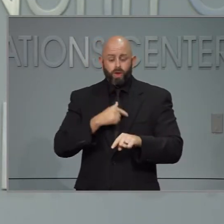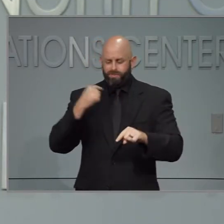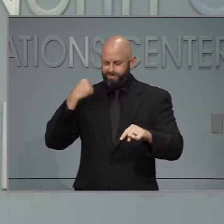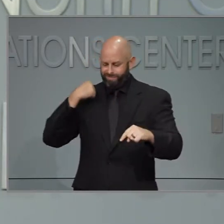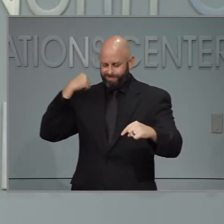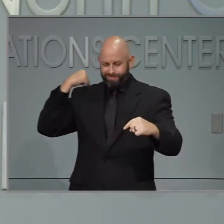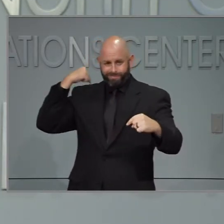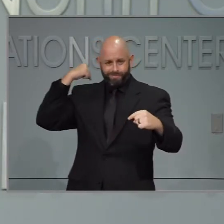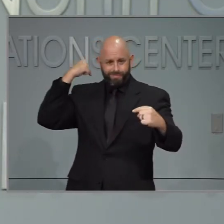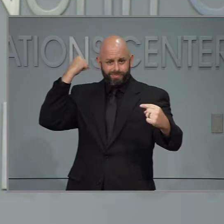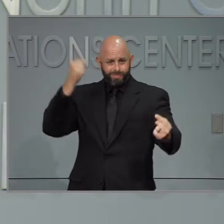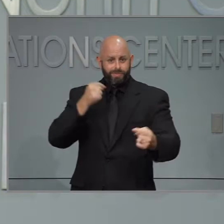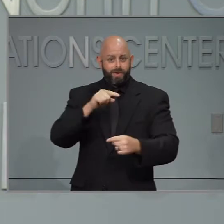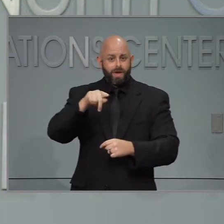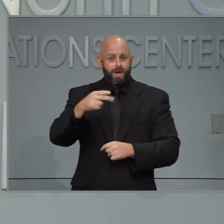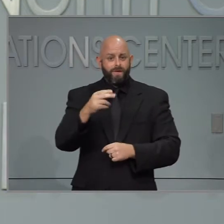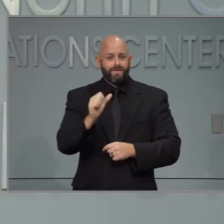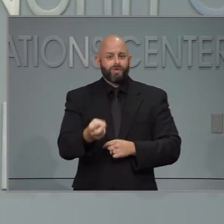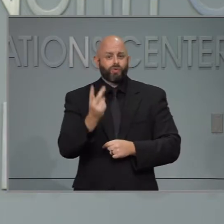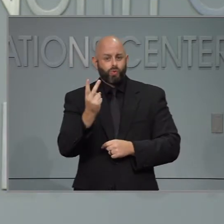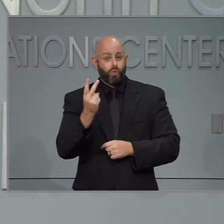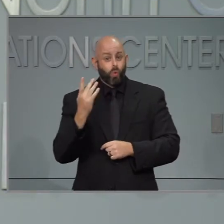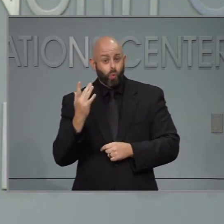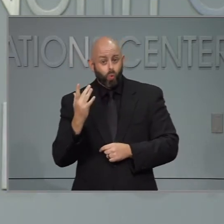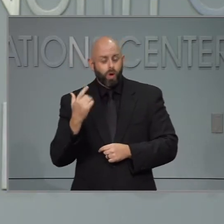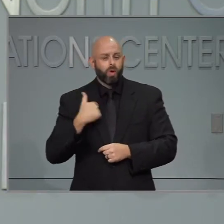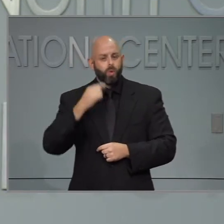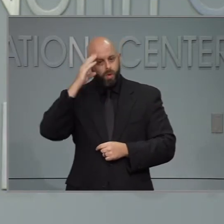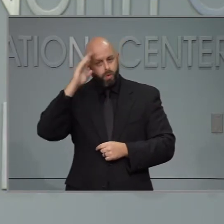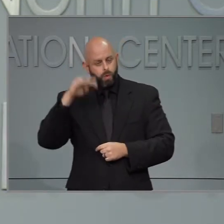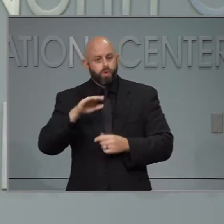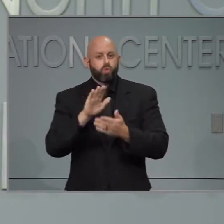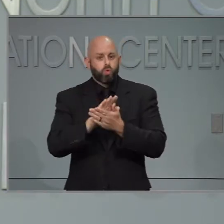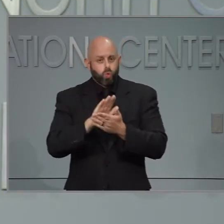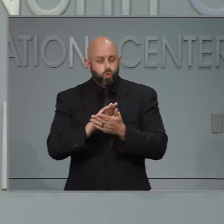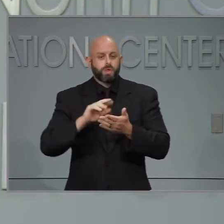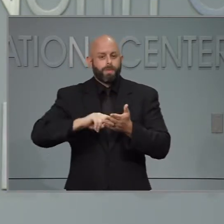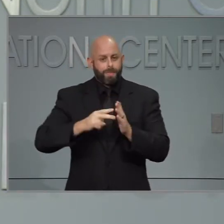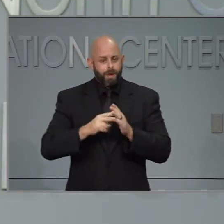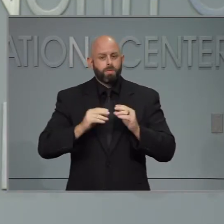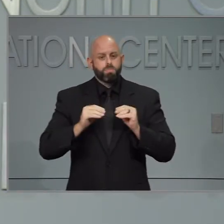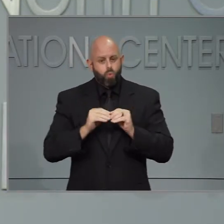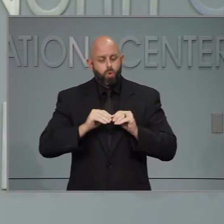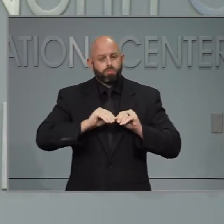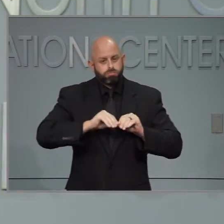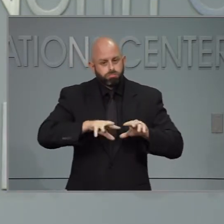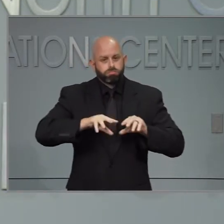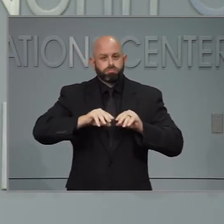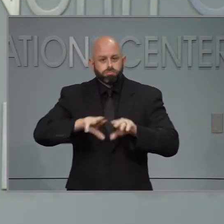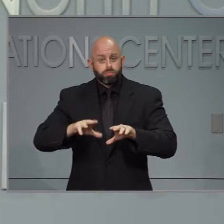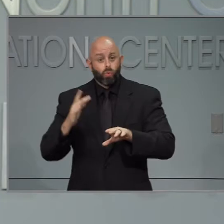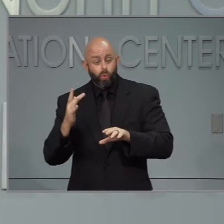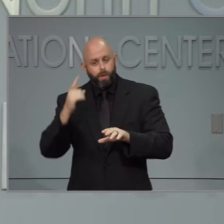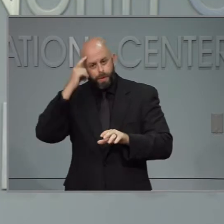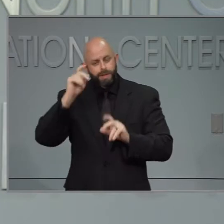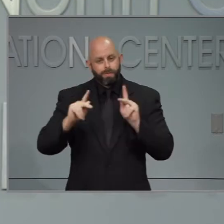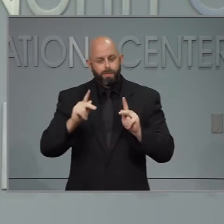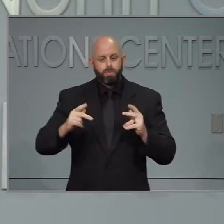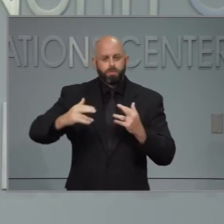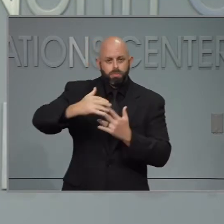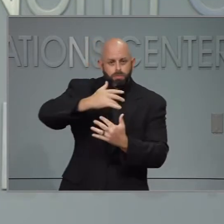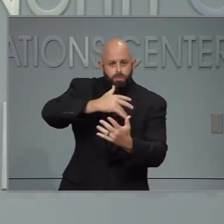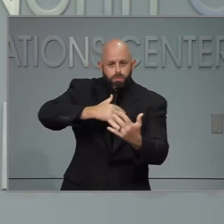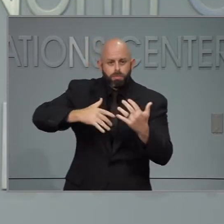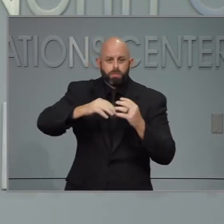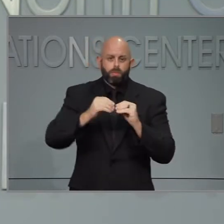las que hicimos una pausa en la fase 2, porque sabíamos que las escuelas públicas de kinder al 12avo y las